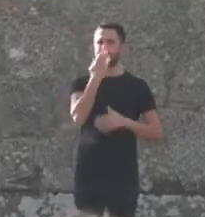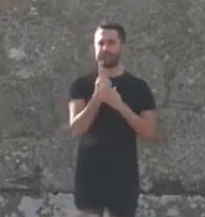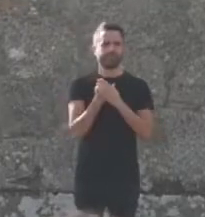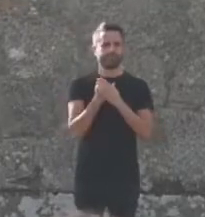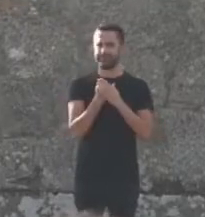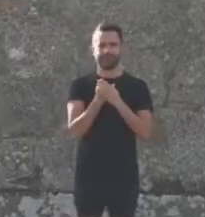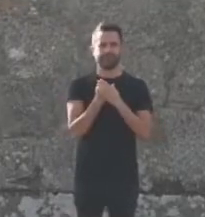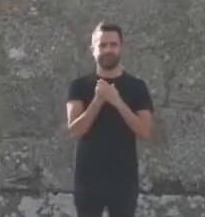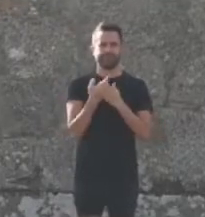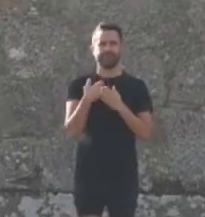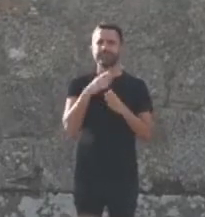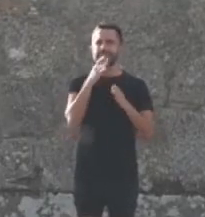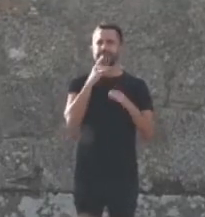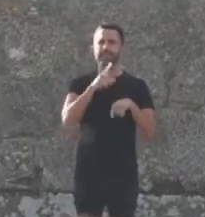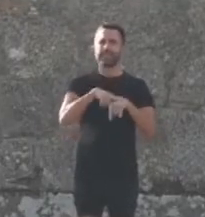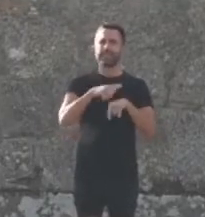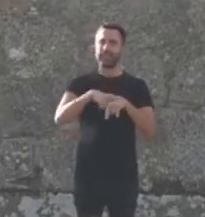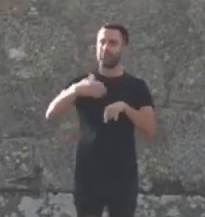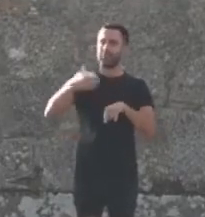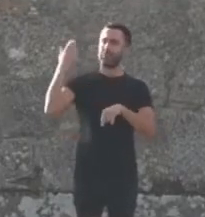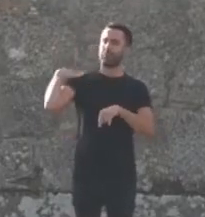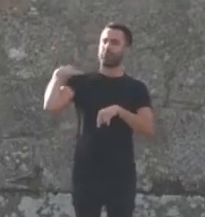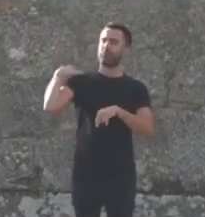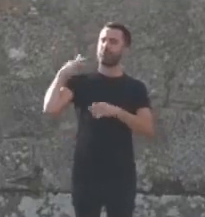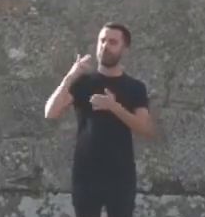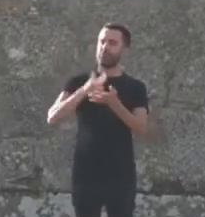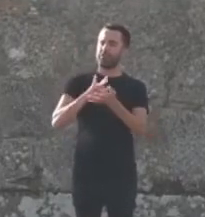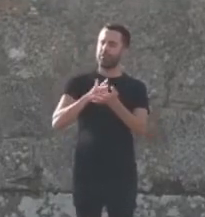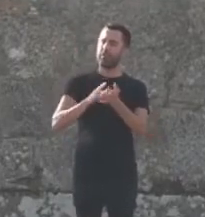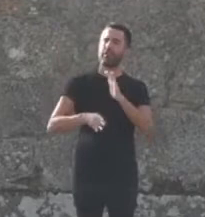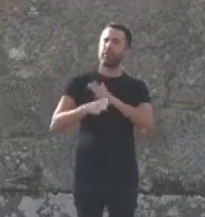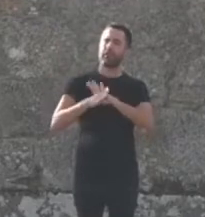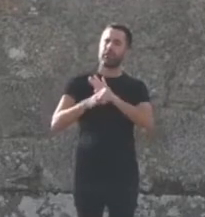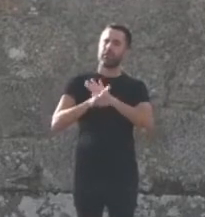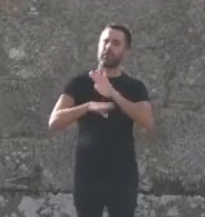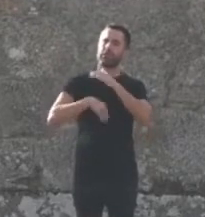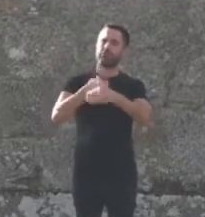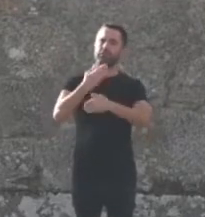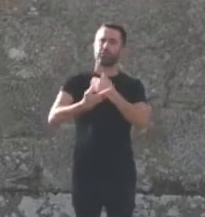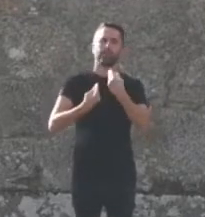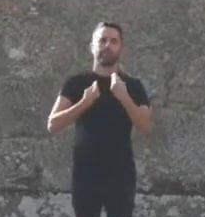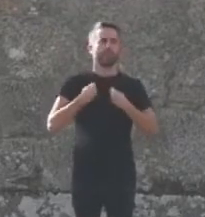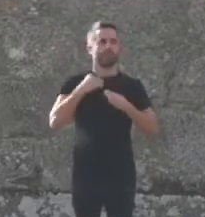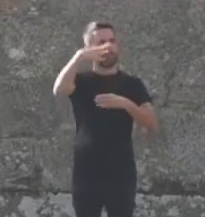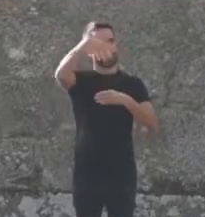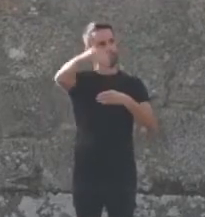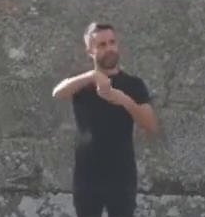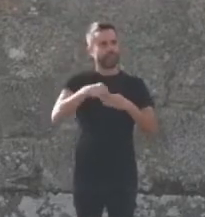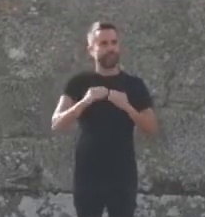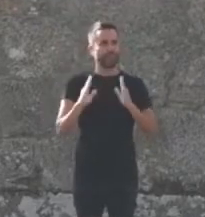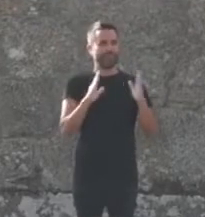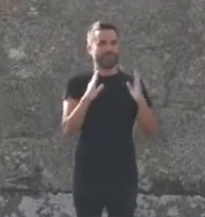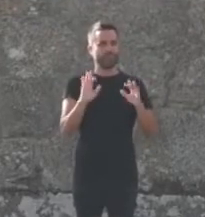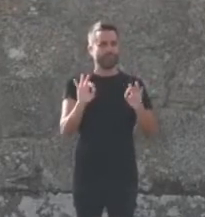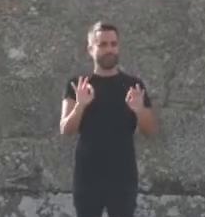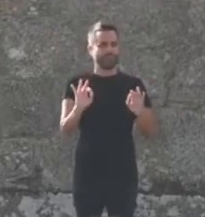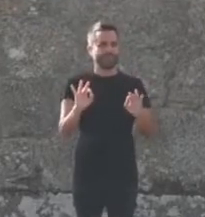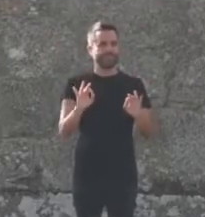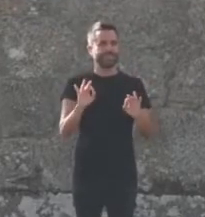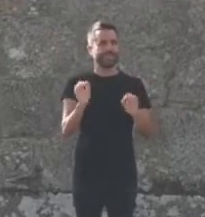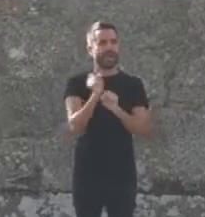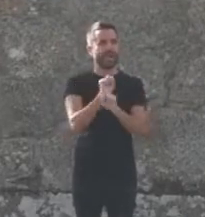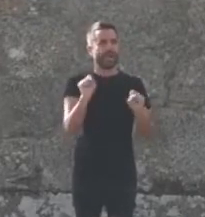fue sigue latiendo vivo dentro del tiempo que es, aunque el tiempo que es no lo